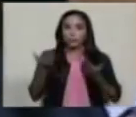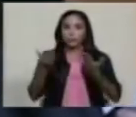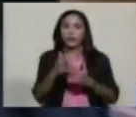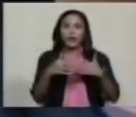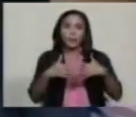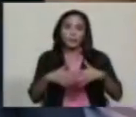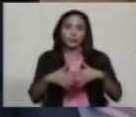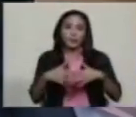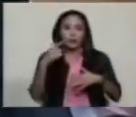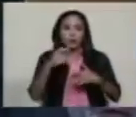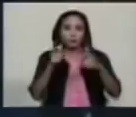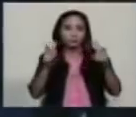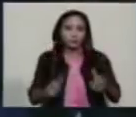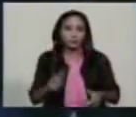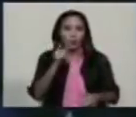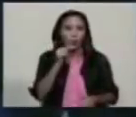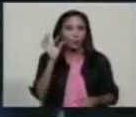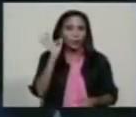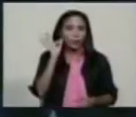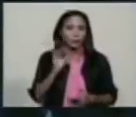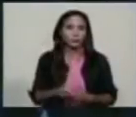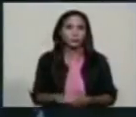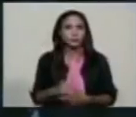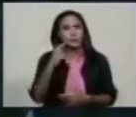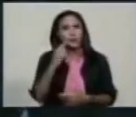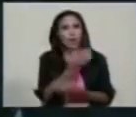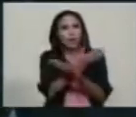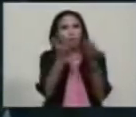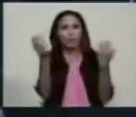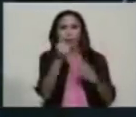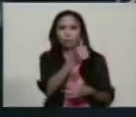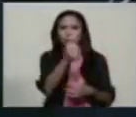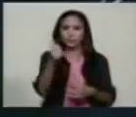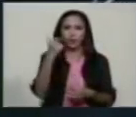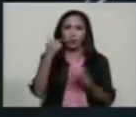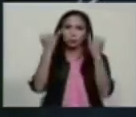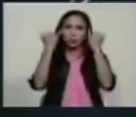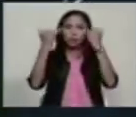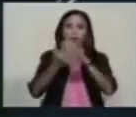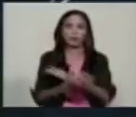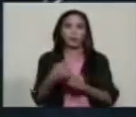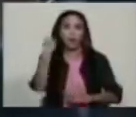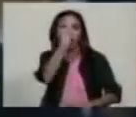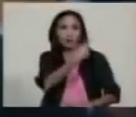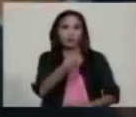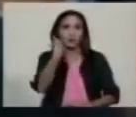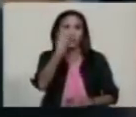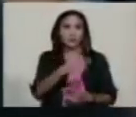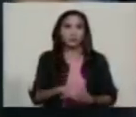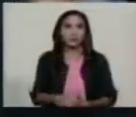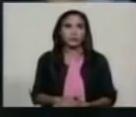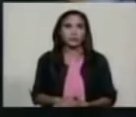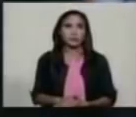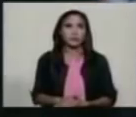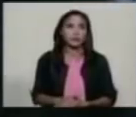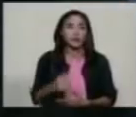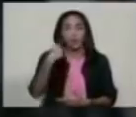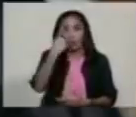empresarios. Yo veo en los empresarios venezolanos como un nuevo impulso, los ojos le brillan. Y así debe